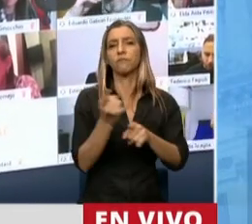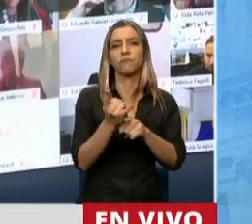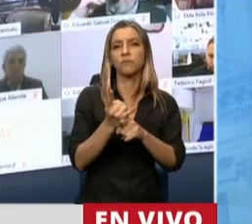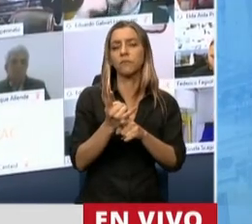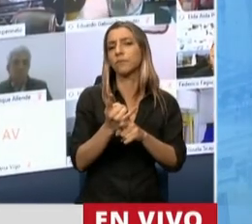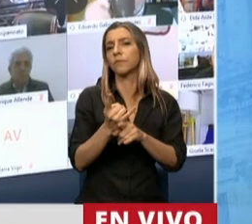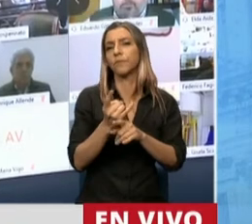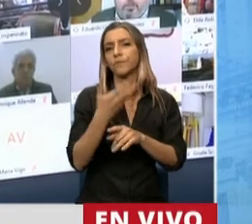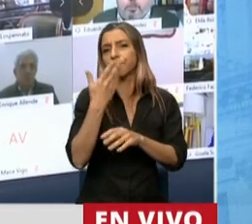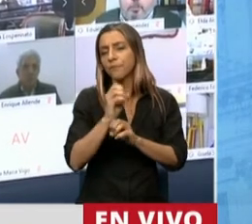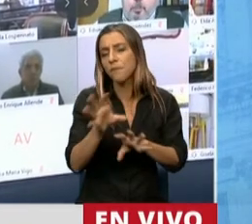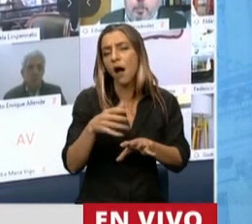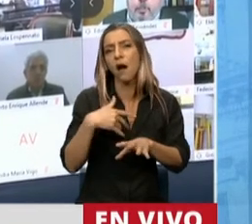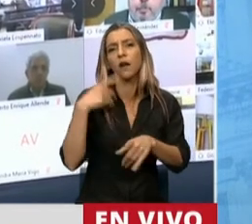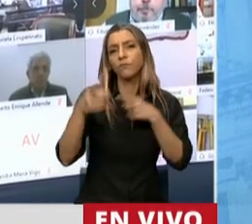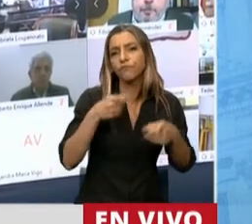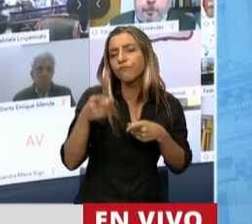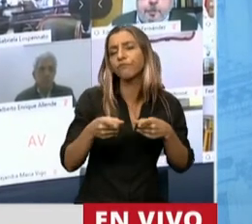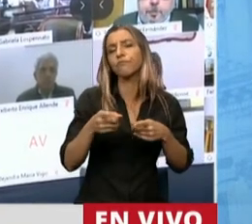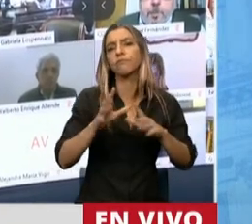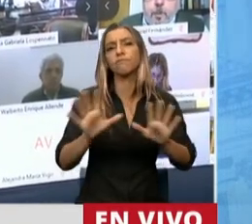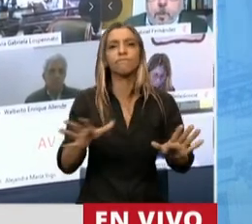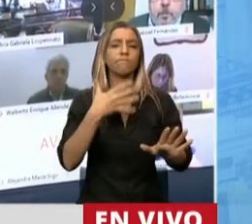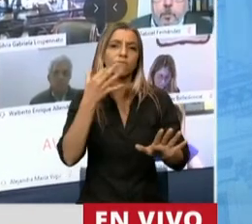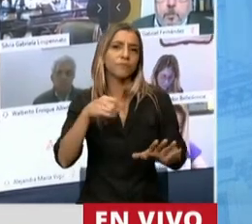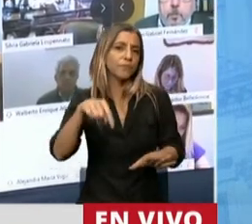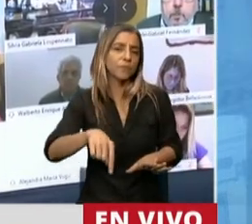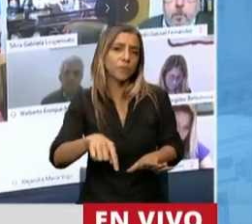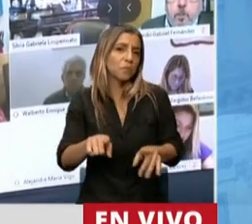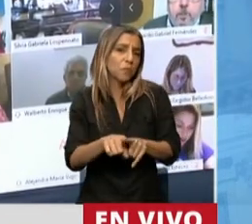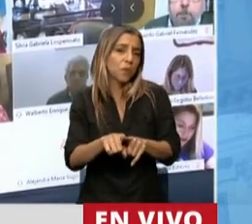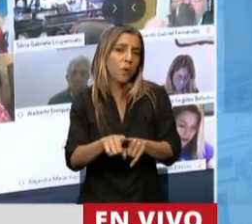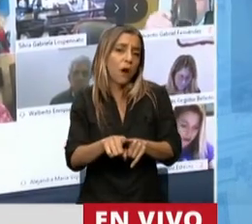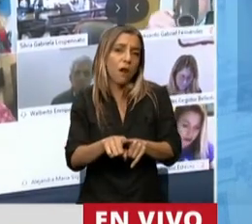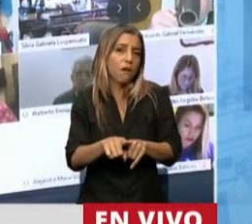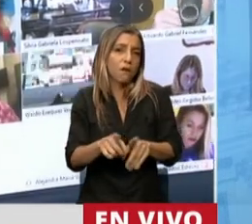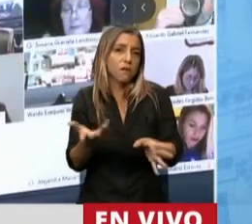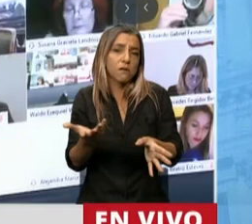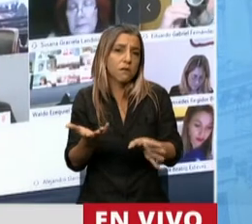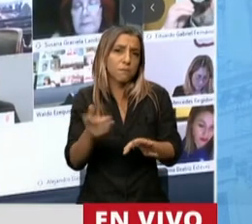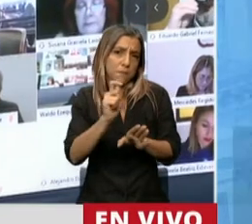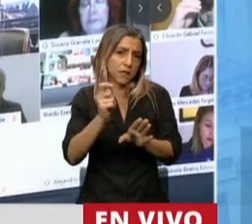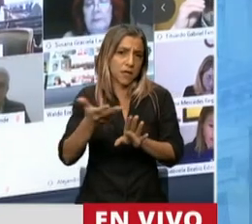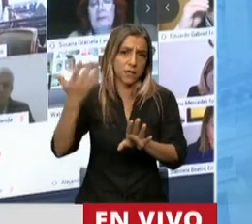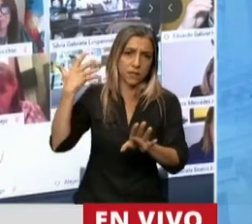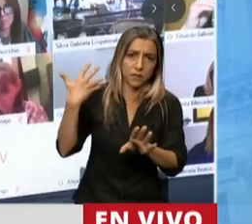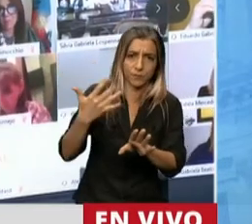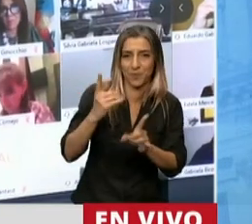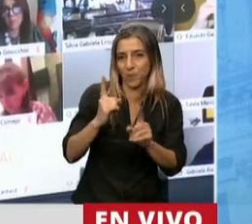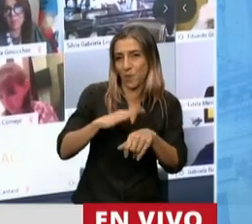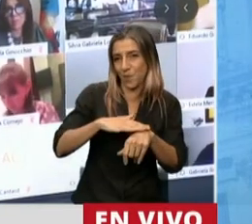negativos. Y en verdad, hoy, como ha ocurrido a lo largo de estos varios meses de